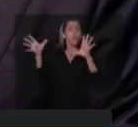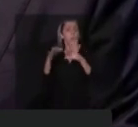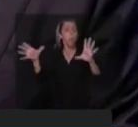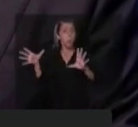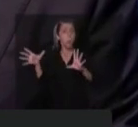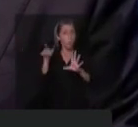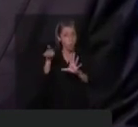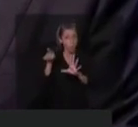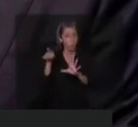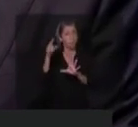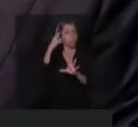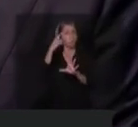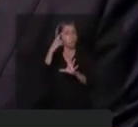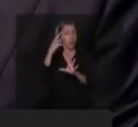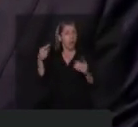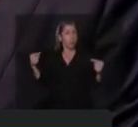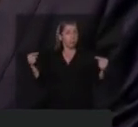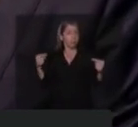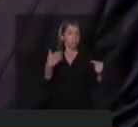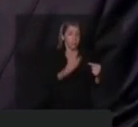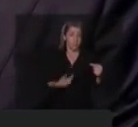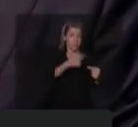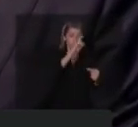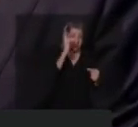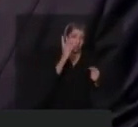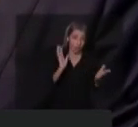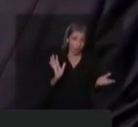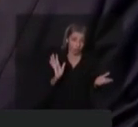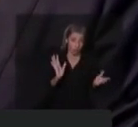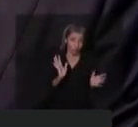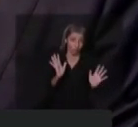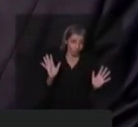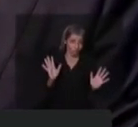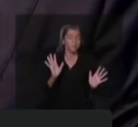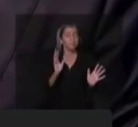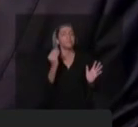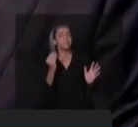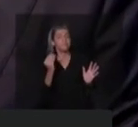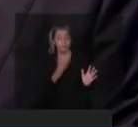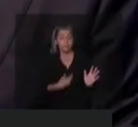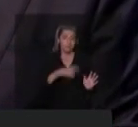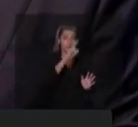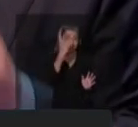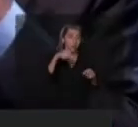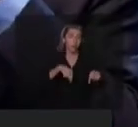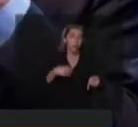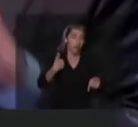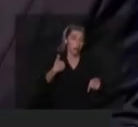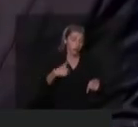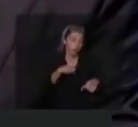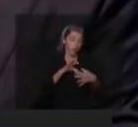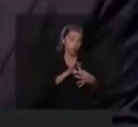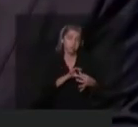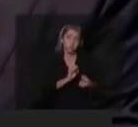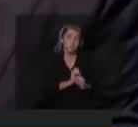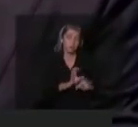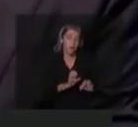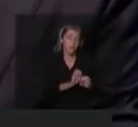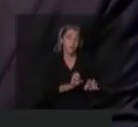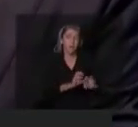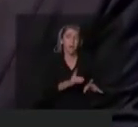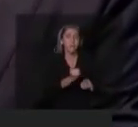tamb lo que ha dicho entonces va muy de la mano todo este análisis no como él propone comprar y vender un río y de la